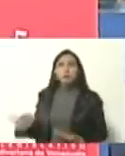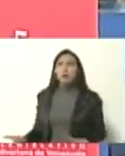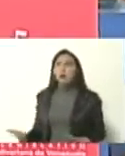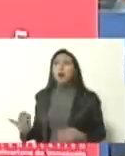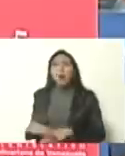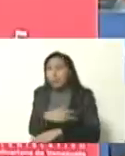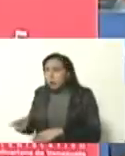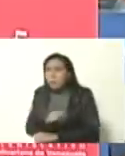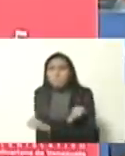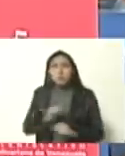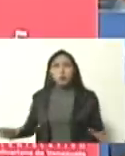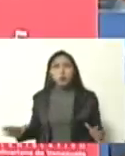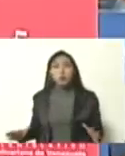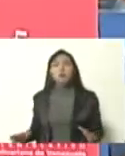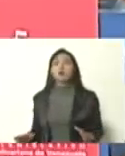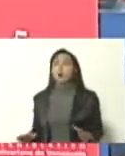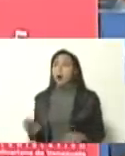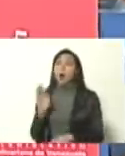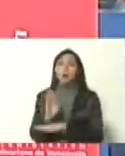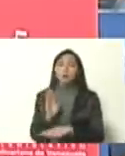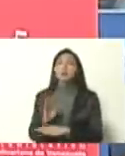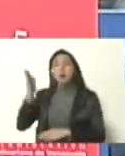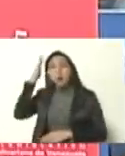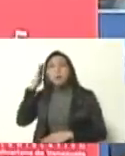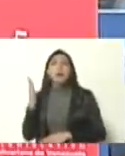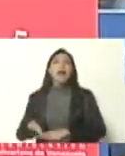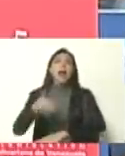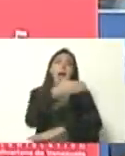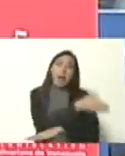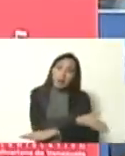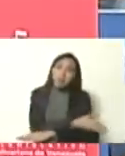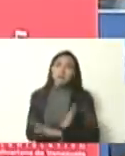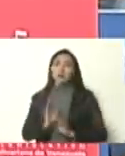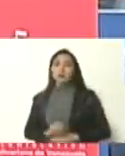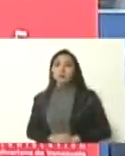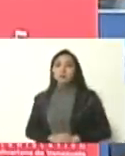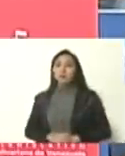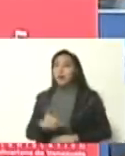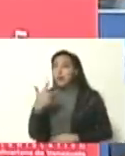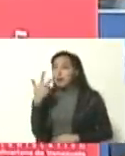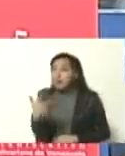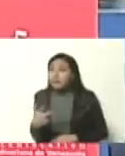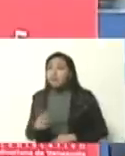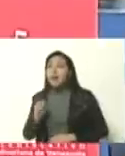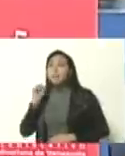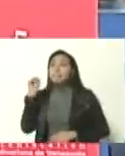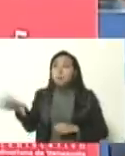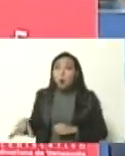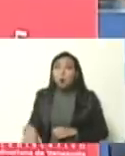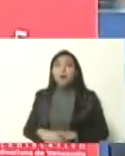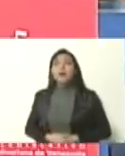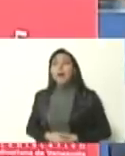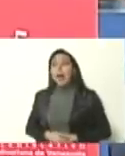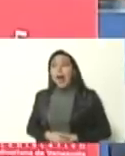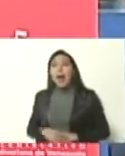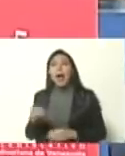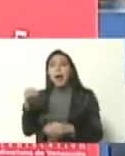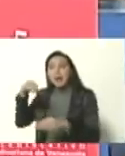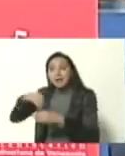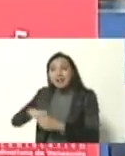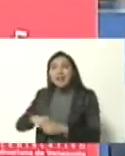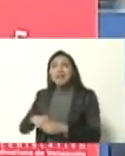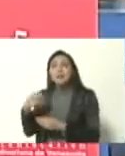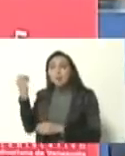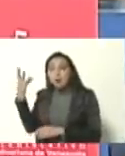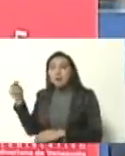hubiera explotado. Y la tercera bomba iba a ser colocada allí, en las afueras del hemiciclo